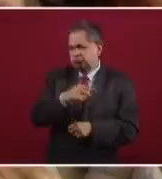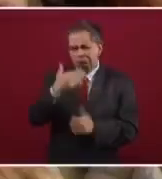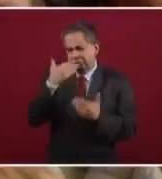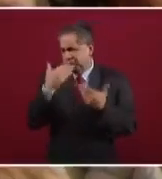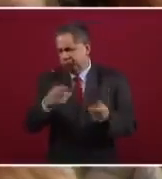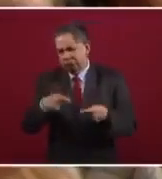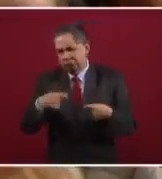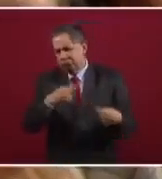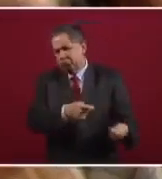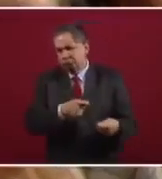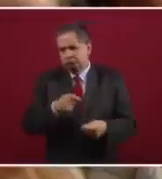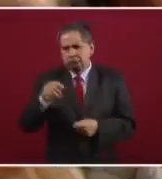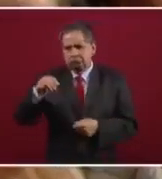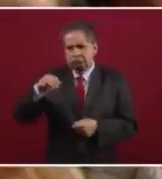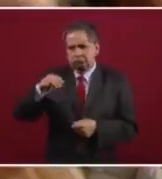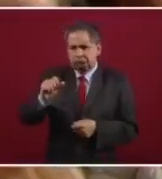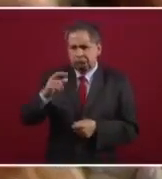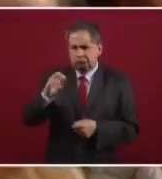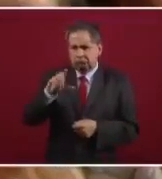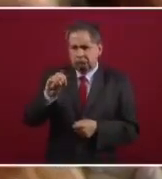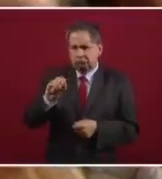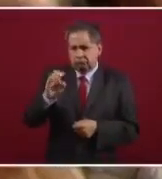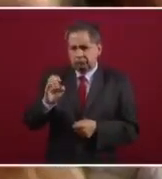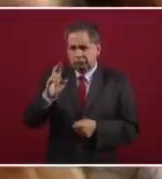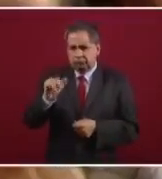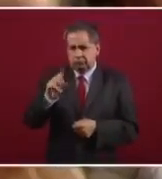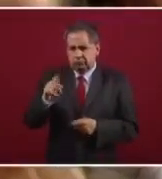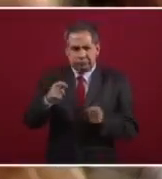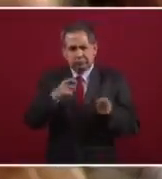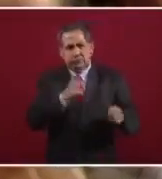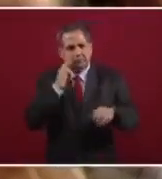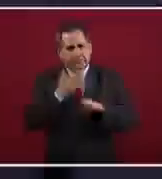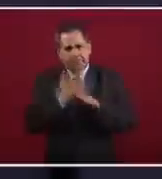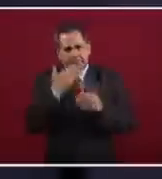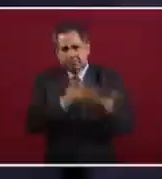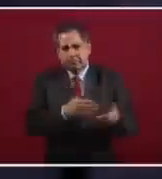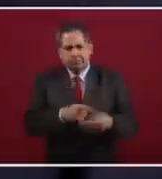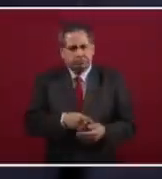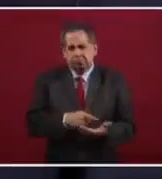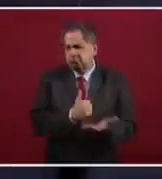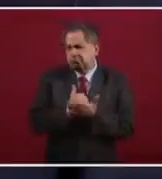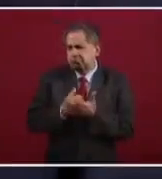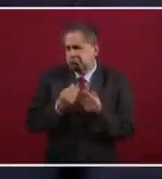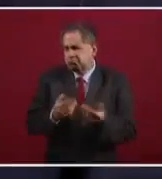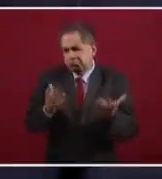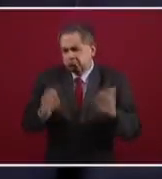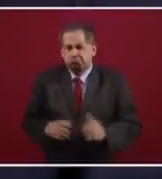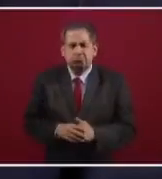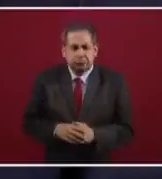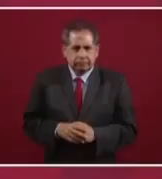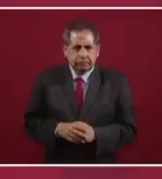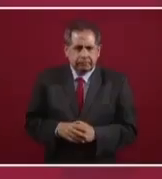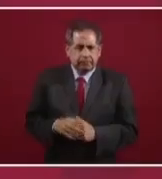Exteriores, Marcelo Ebrard. Me ayuda mucho y